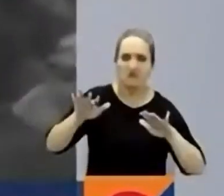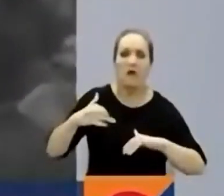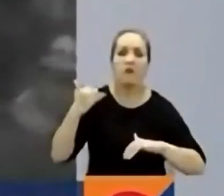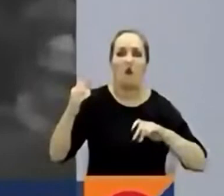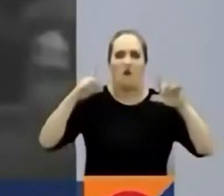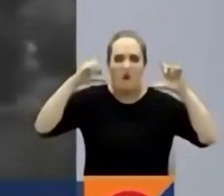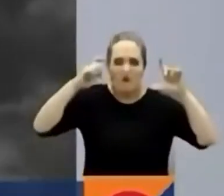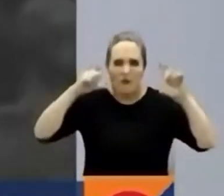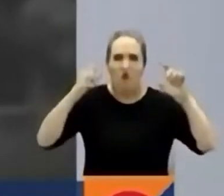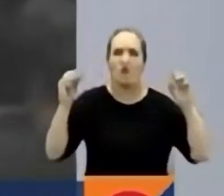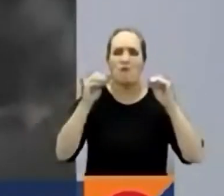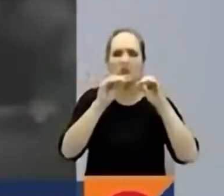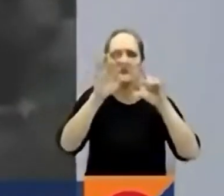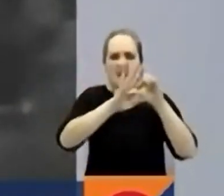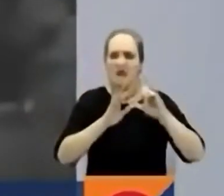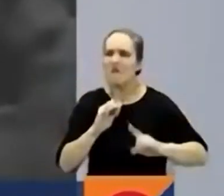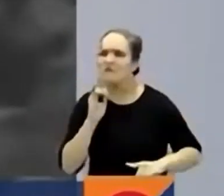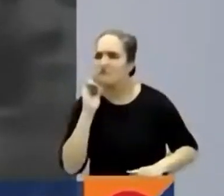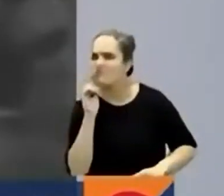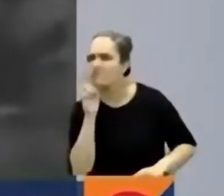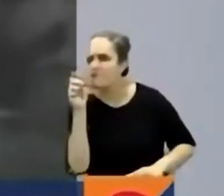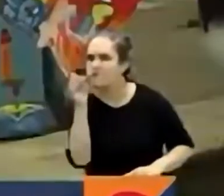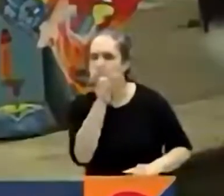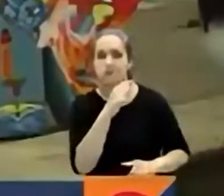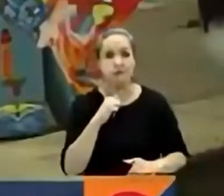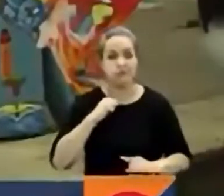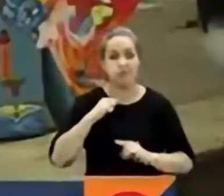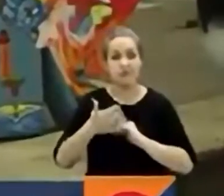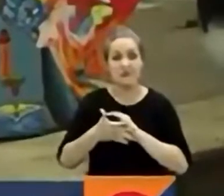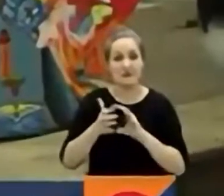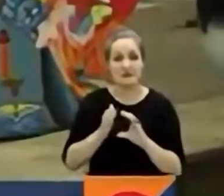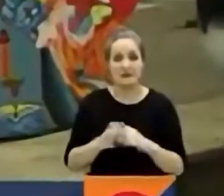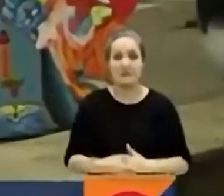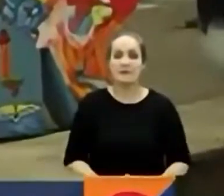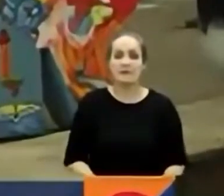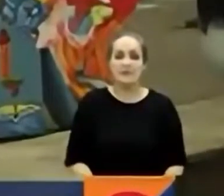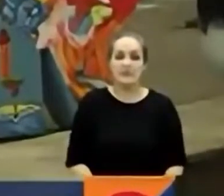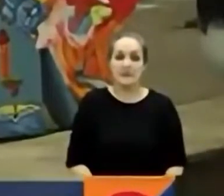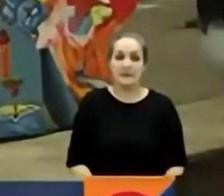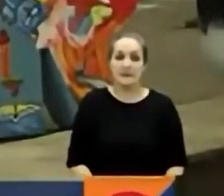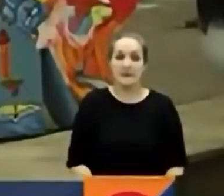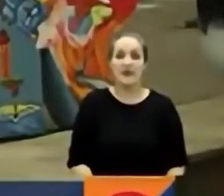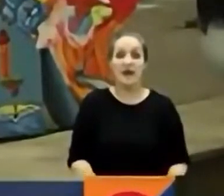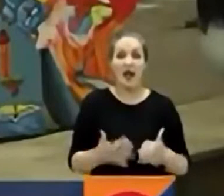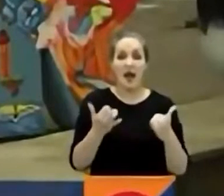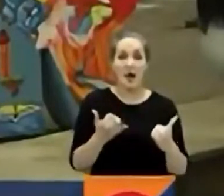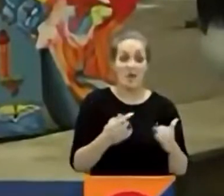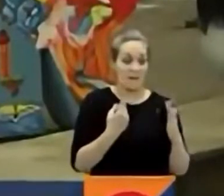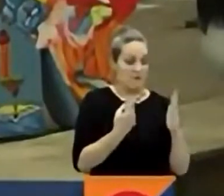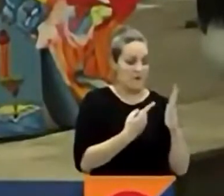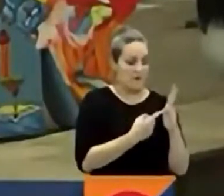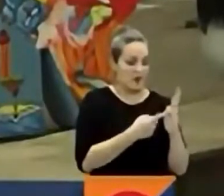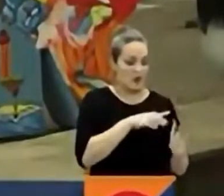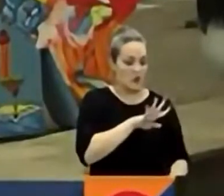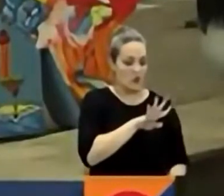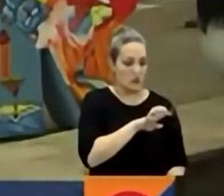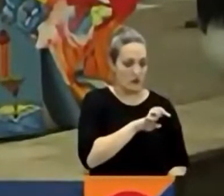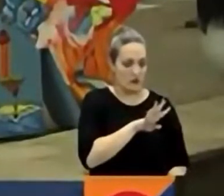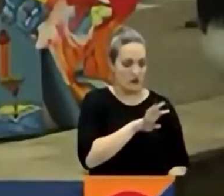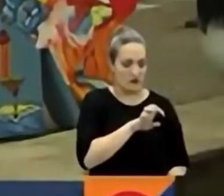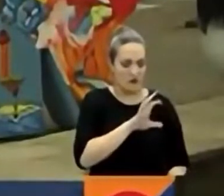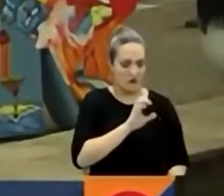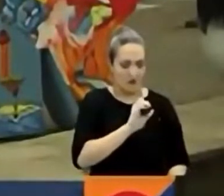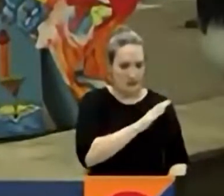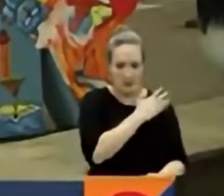y audiovisuales que se conservan en Señal Memoria. Ahora va a tener los presidentes desde 1990 hasta